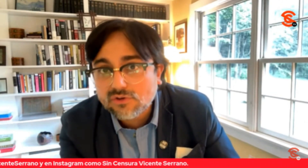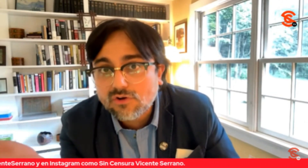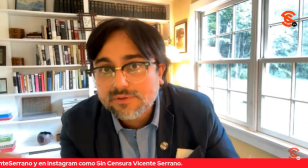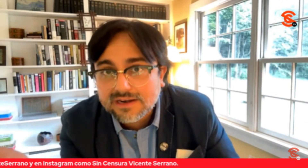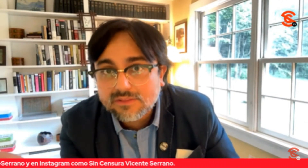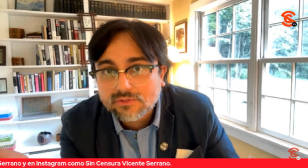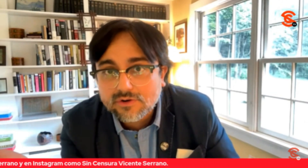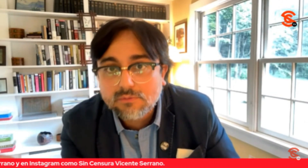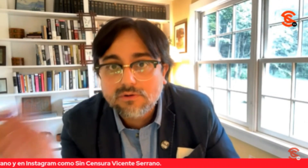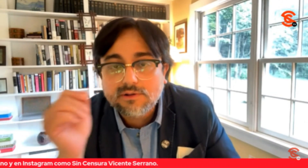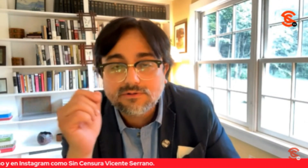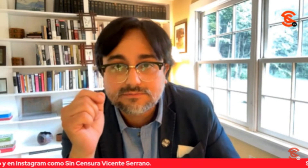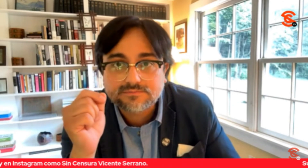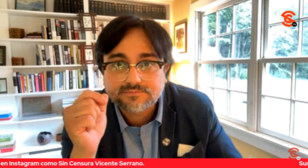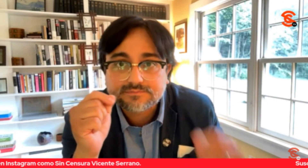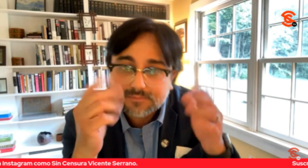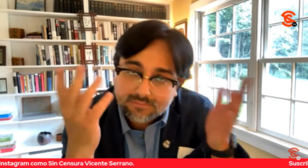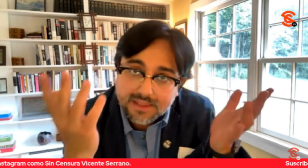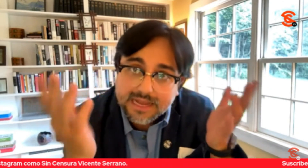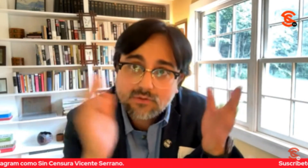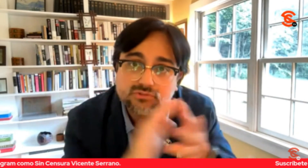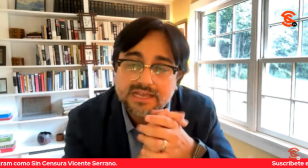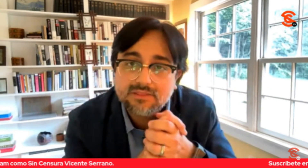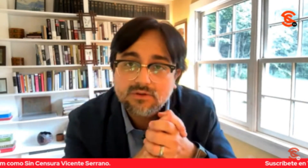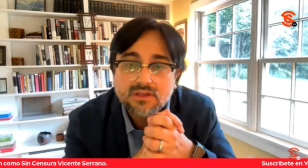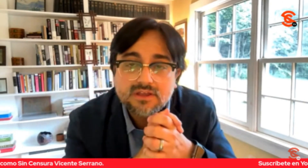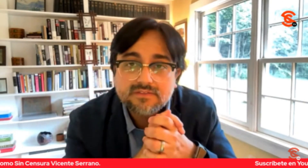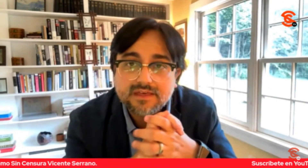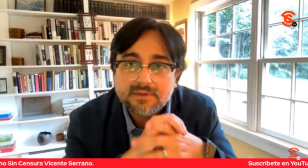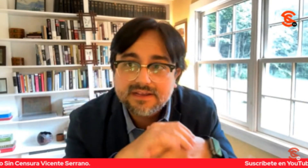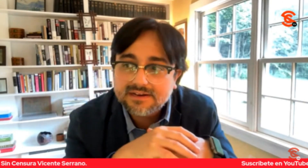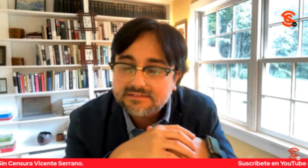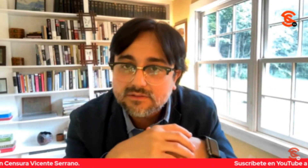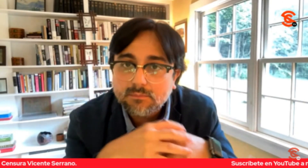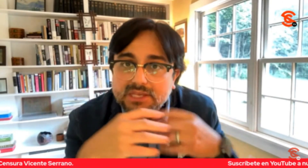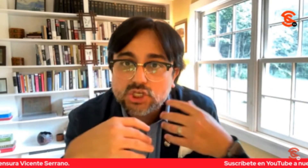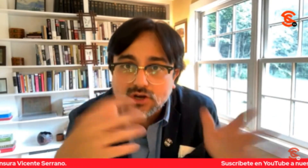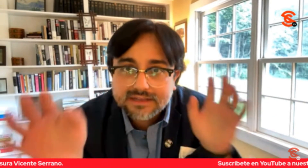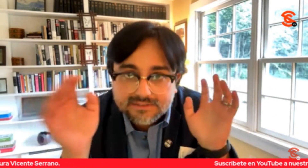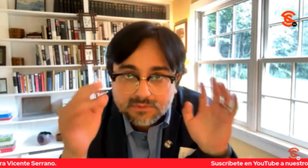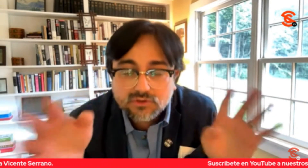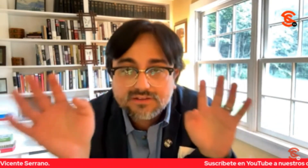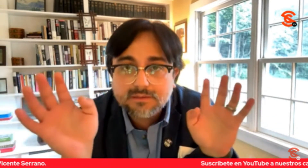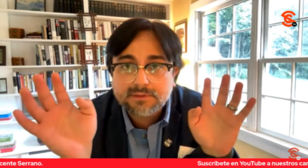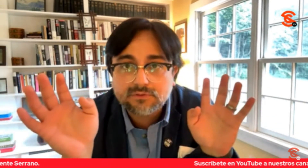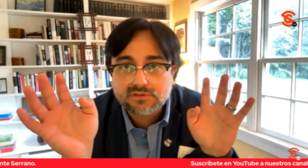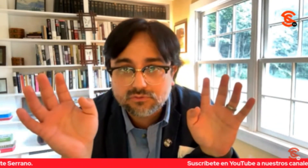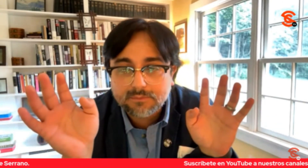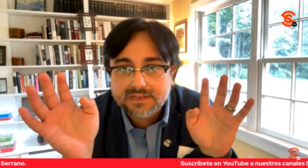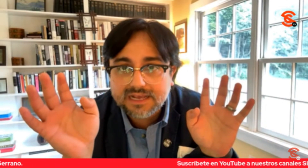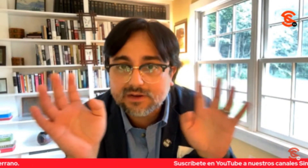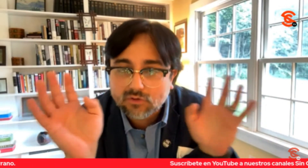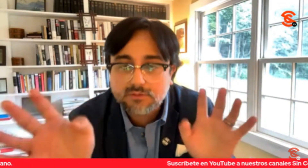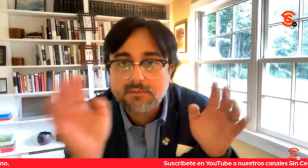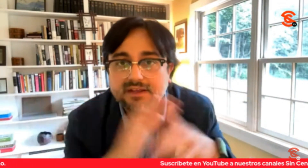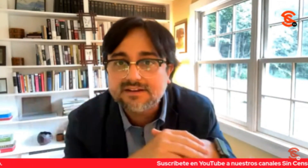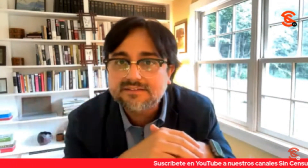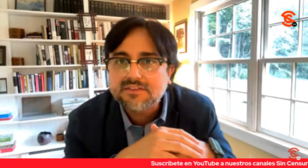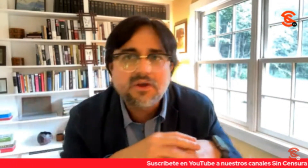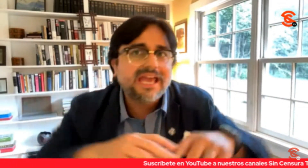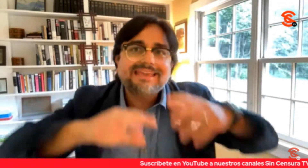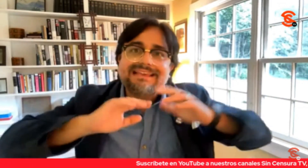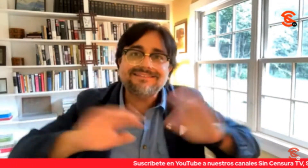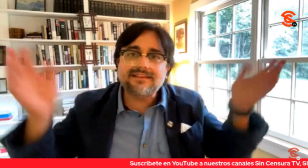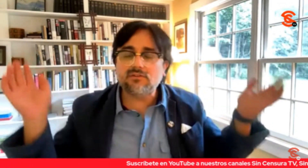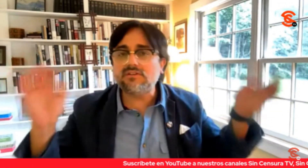terminó siendo gobernador de Nuevo León, acusado de haber ejercido millones y millones de pesos de su familia que no debe haber